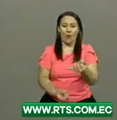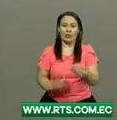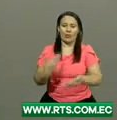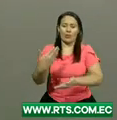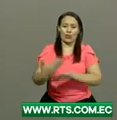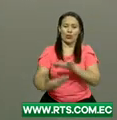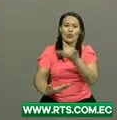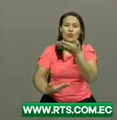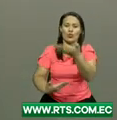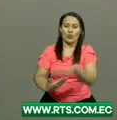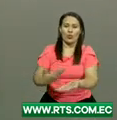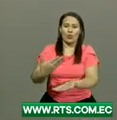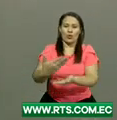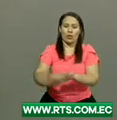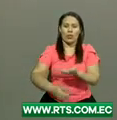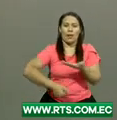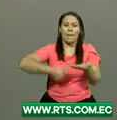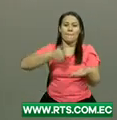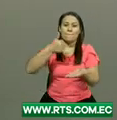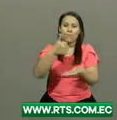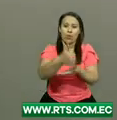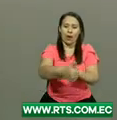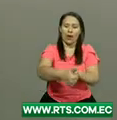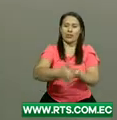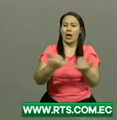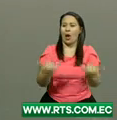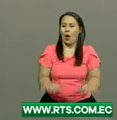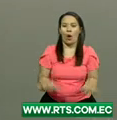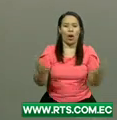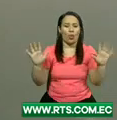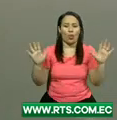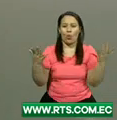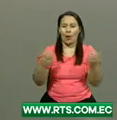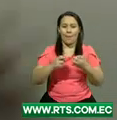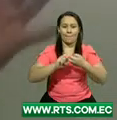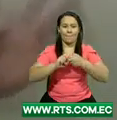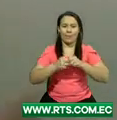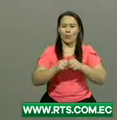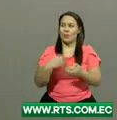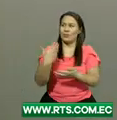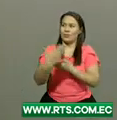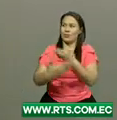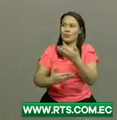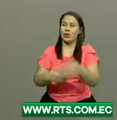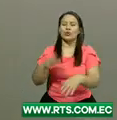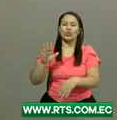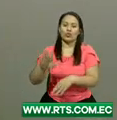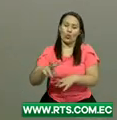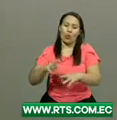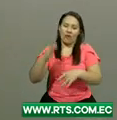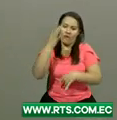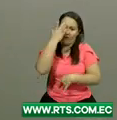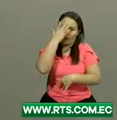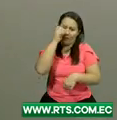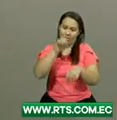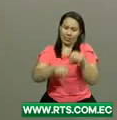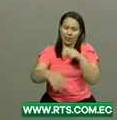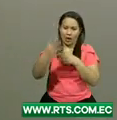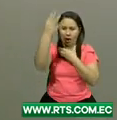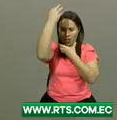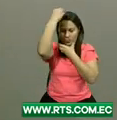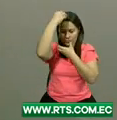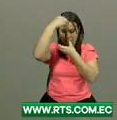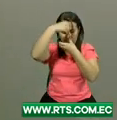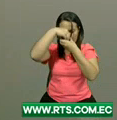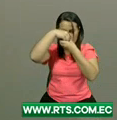hicieron fueron exitosas y ya no es un problema de arroyo ya lo que es un problema es no entrar nada original que está para el cerrar